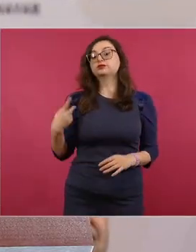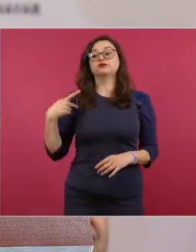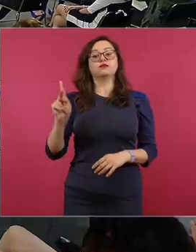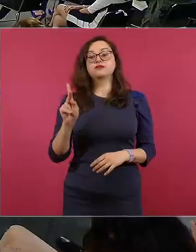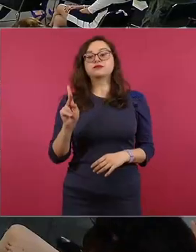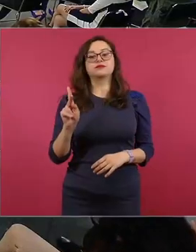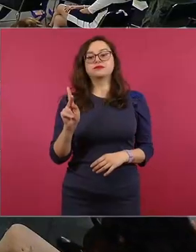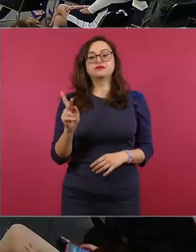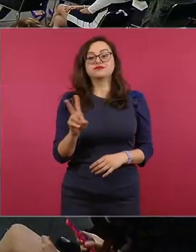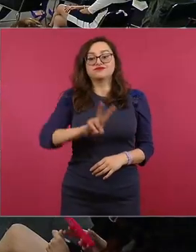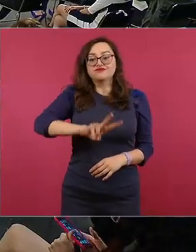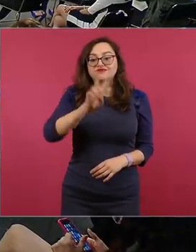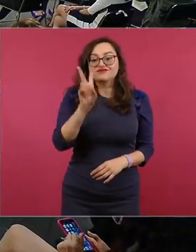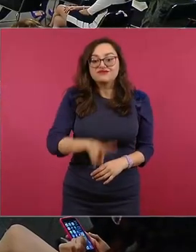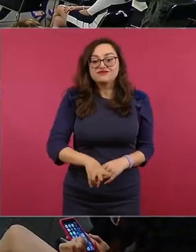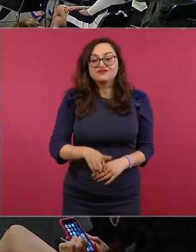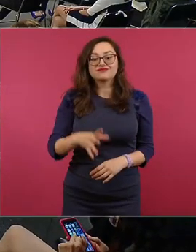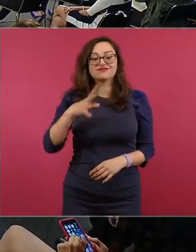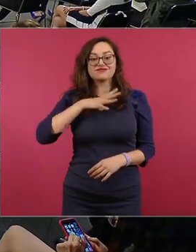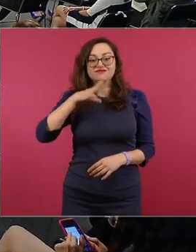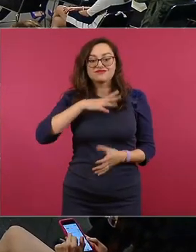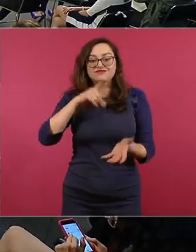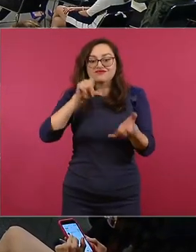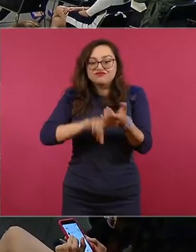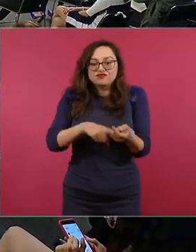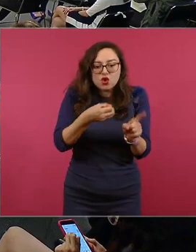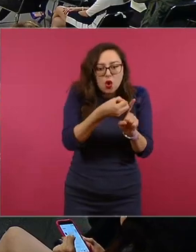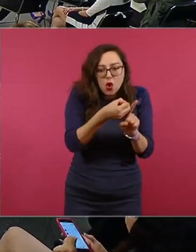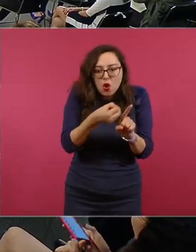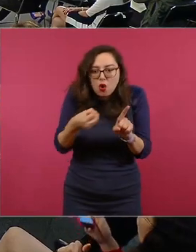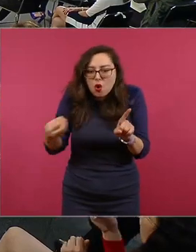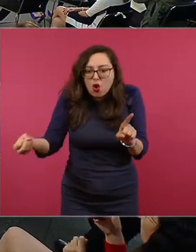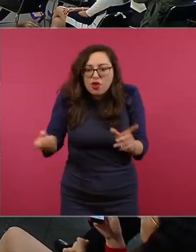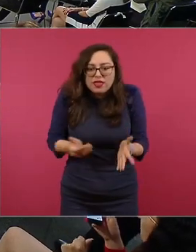estrategia perversa. Es